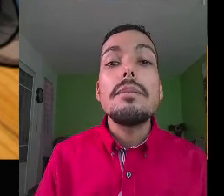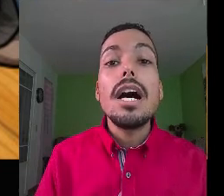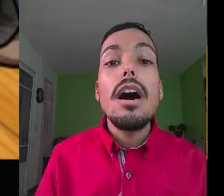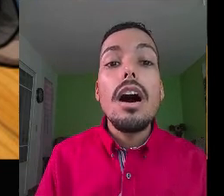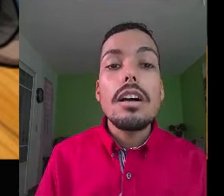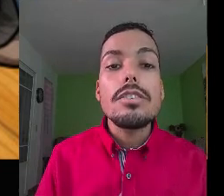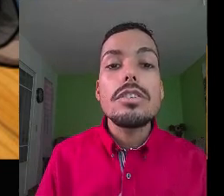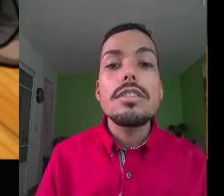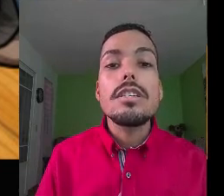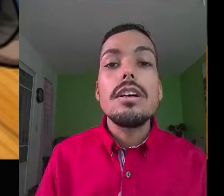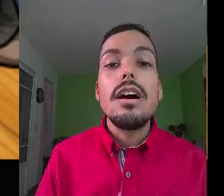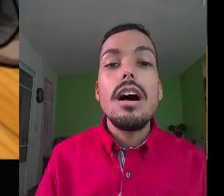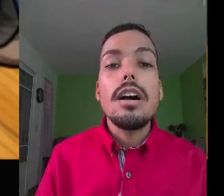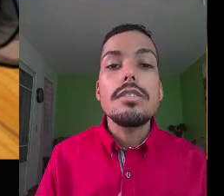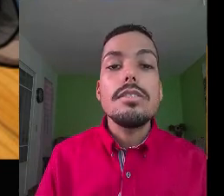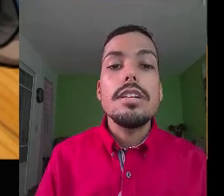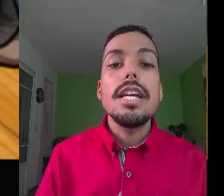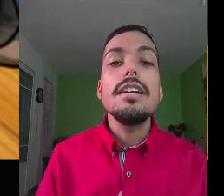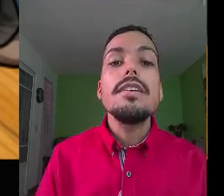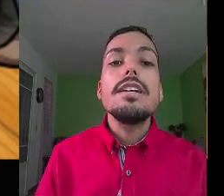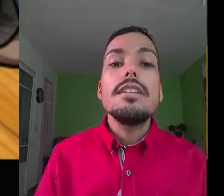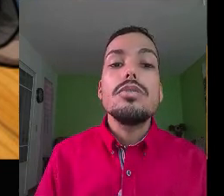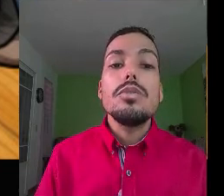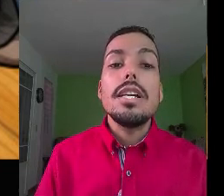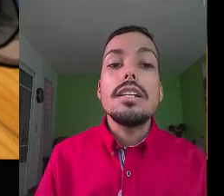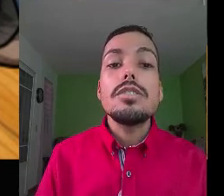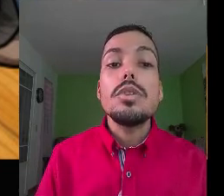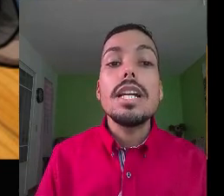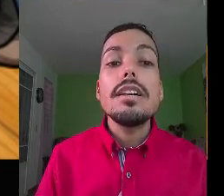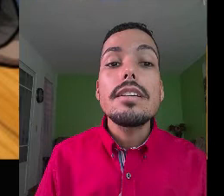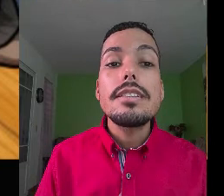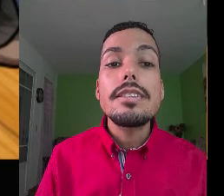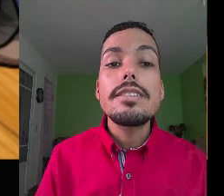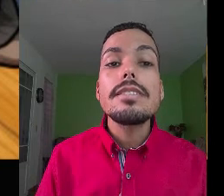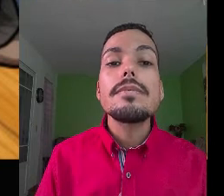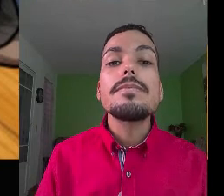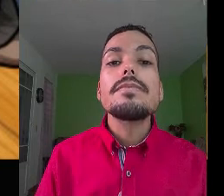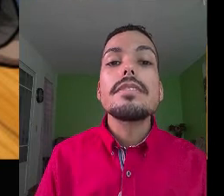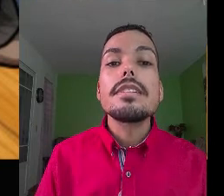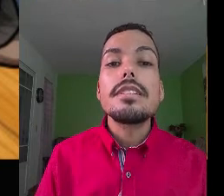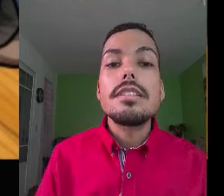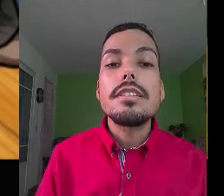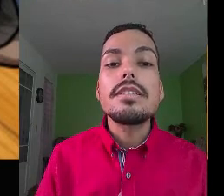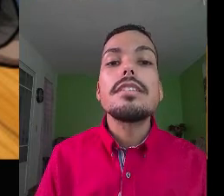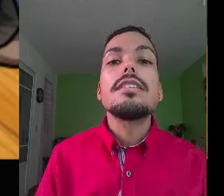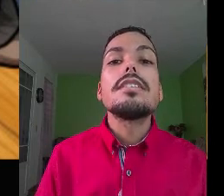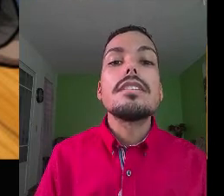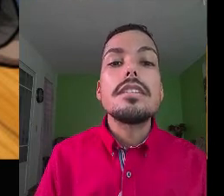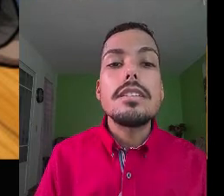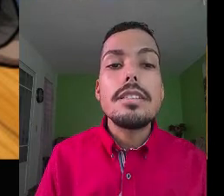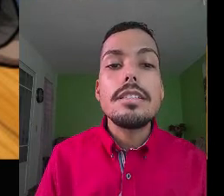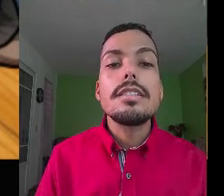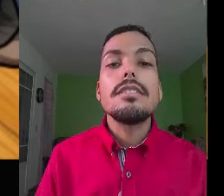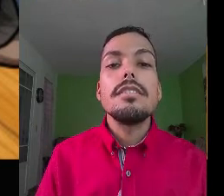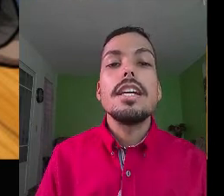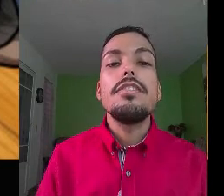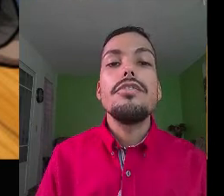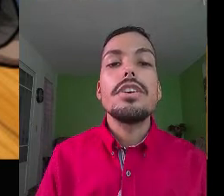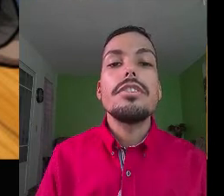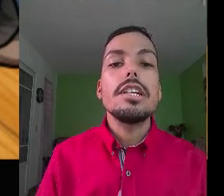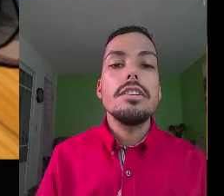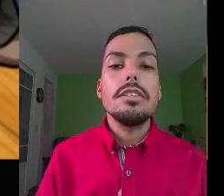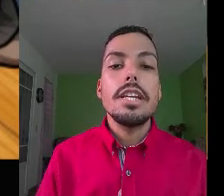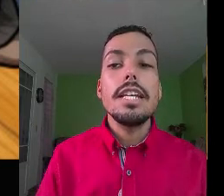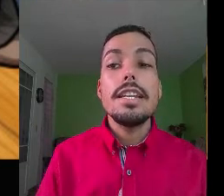él se llama Ox, Ox, ¿ok? Y su letra suena X, X.